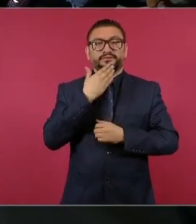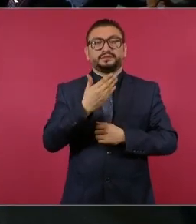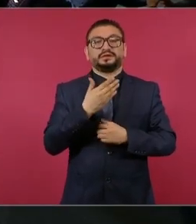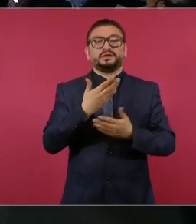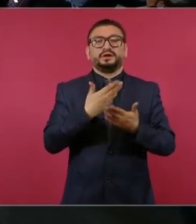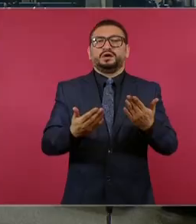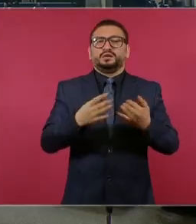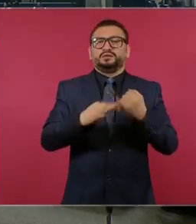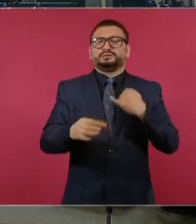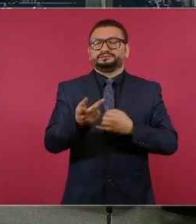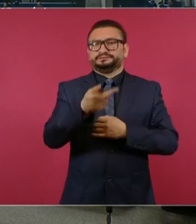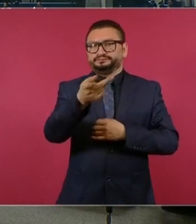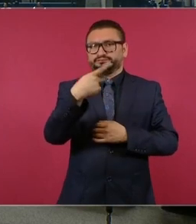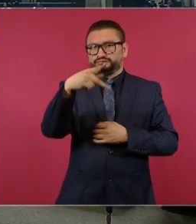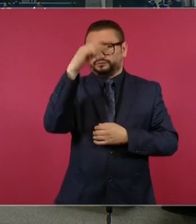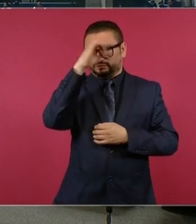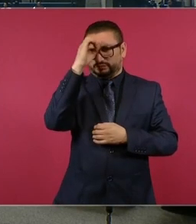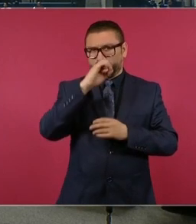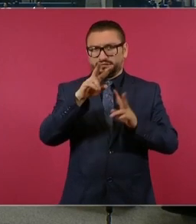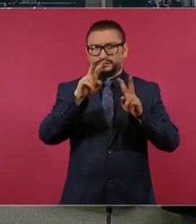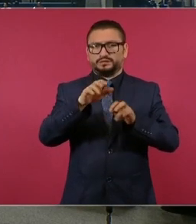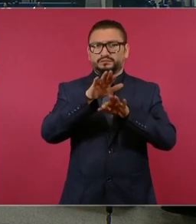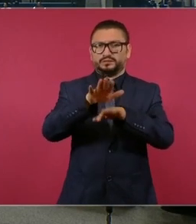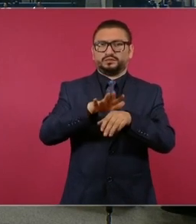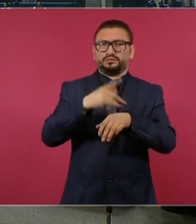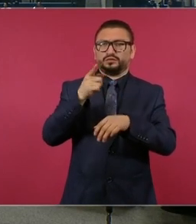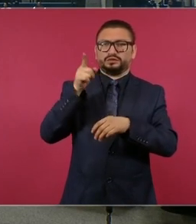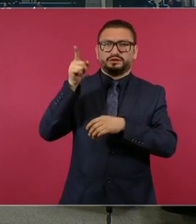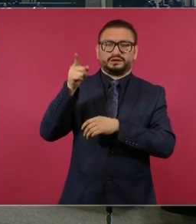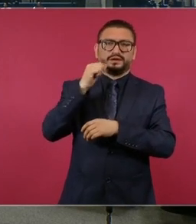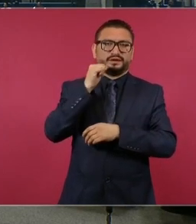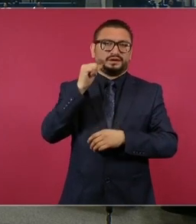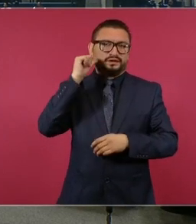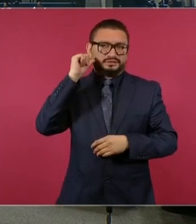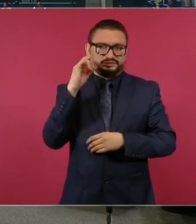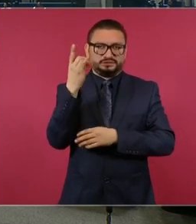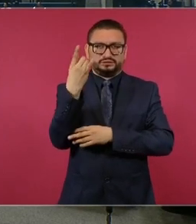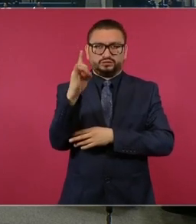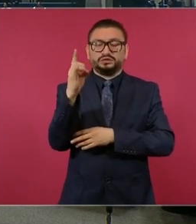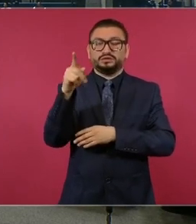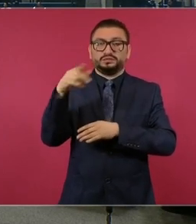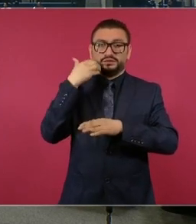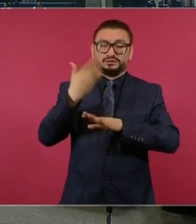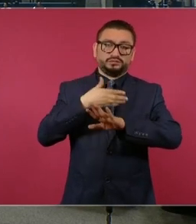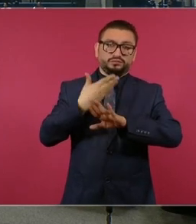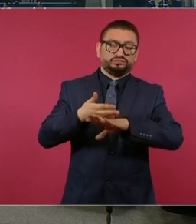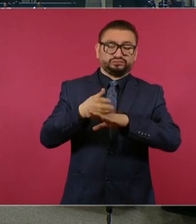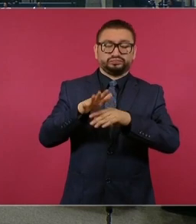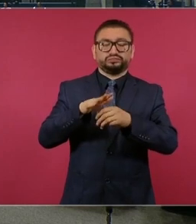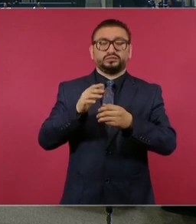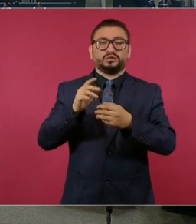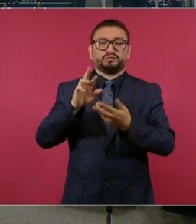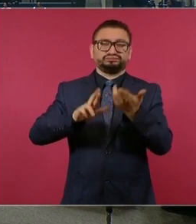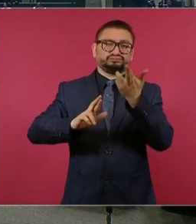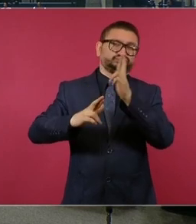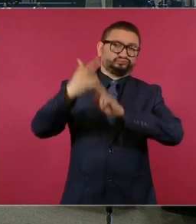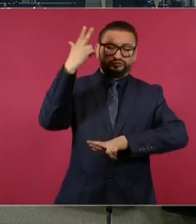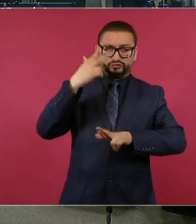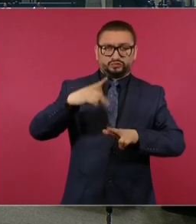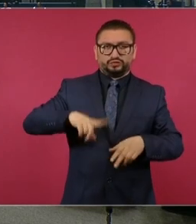último, su opinión respecto al intento de golpe de Estado ayer en Bolivia, ¿cuál es su opinión? Porque de